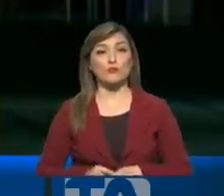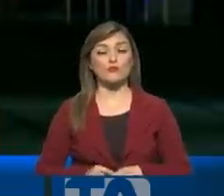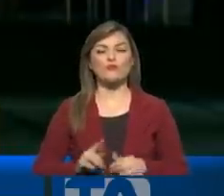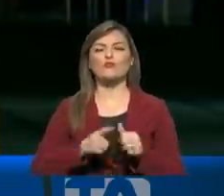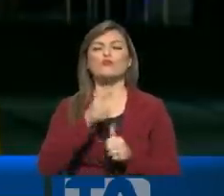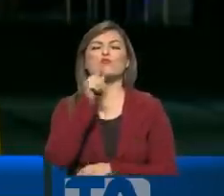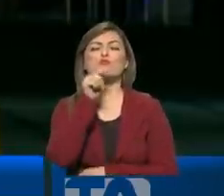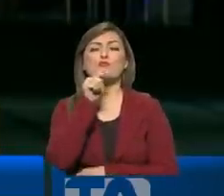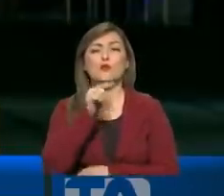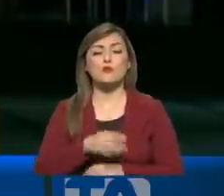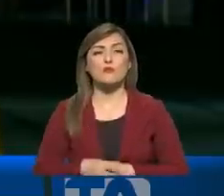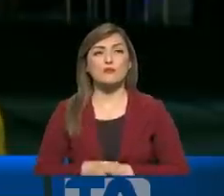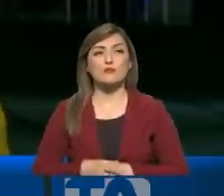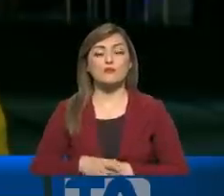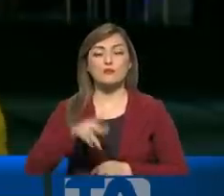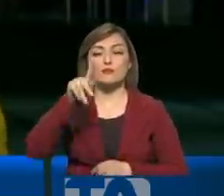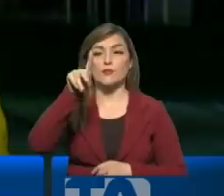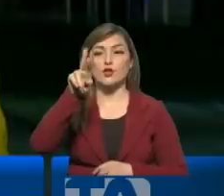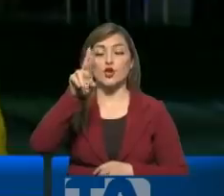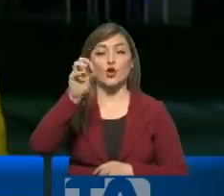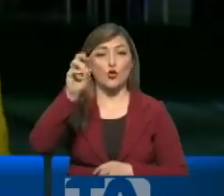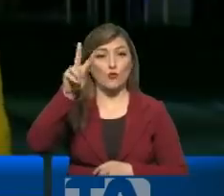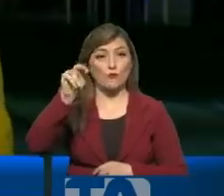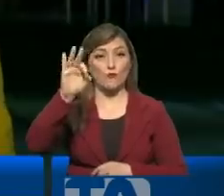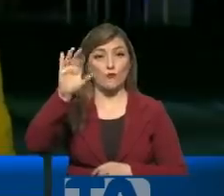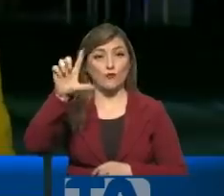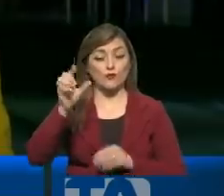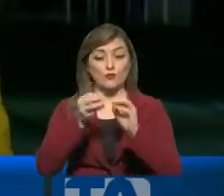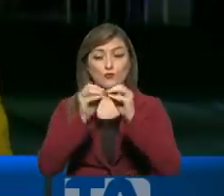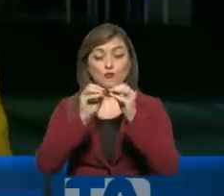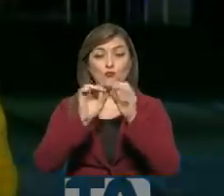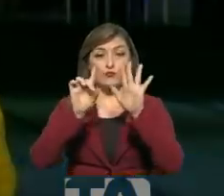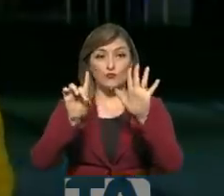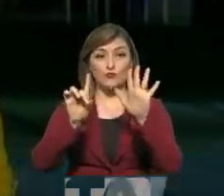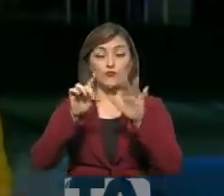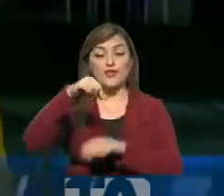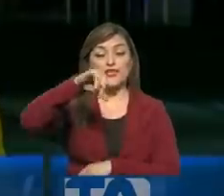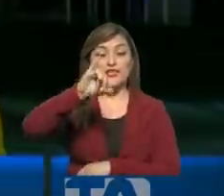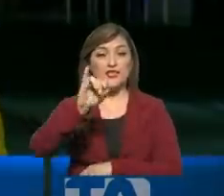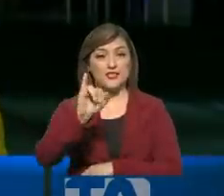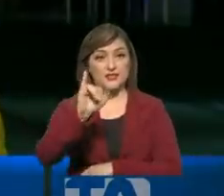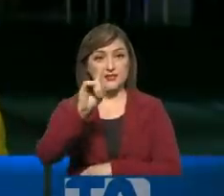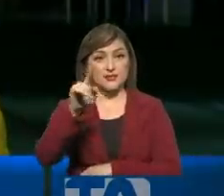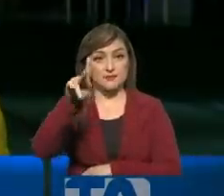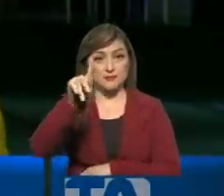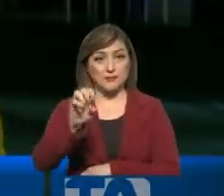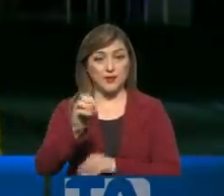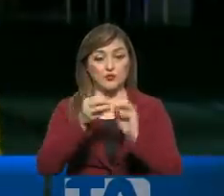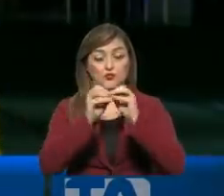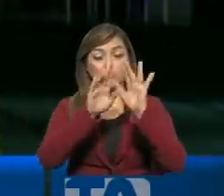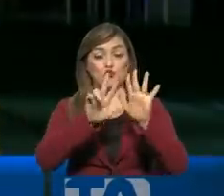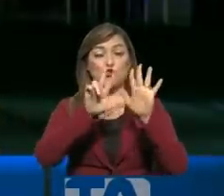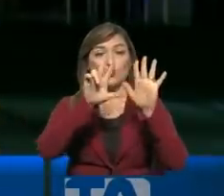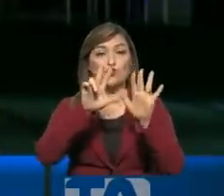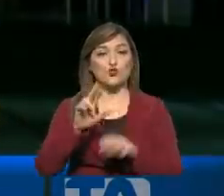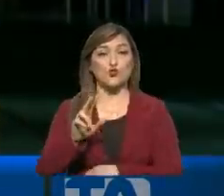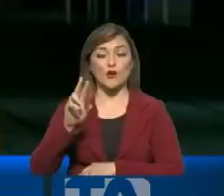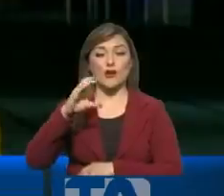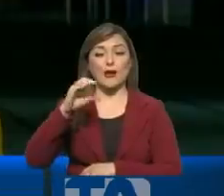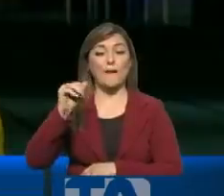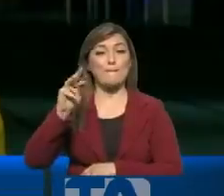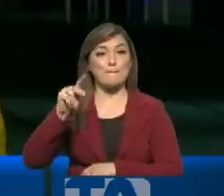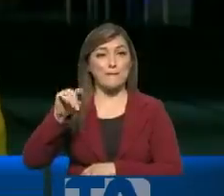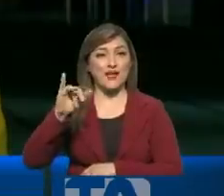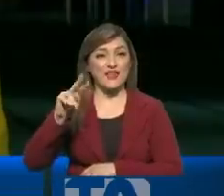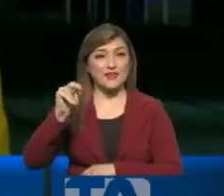fue Cronfle del PSC, también estuvo Salvador Quispe de Pachacutic y también Rina Campaín de Creo.